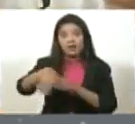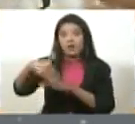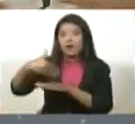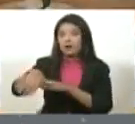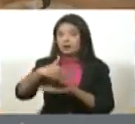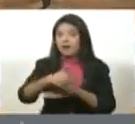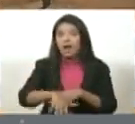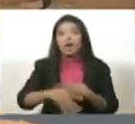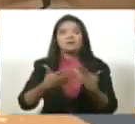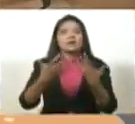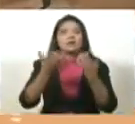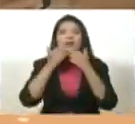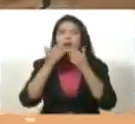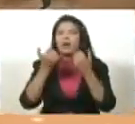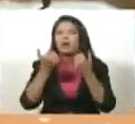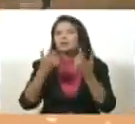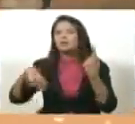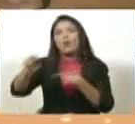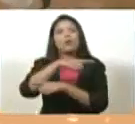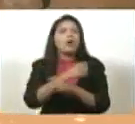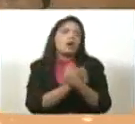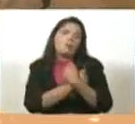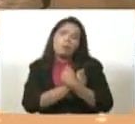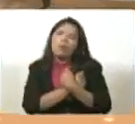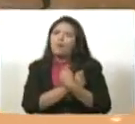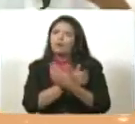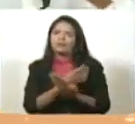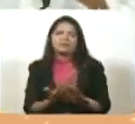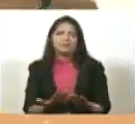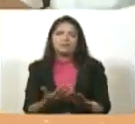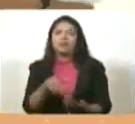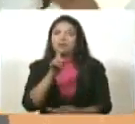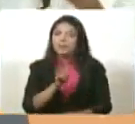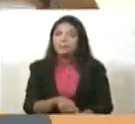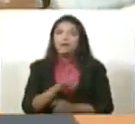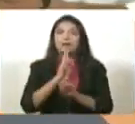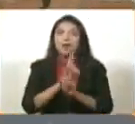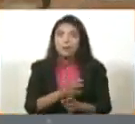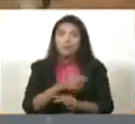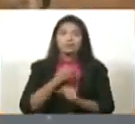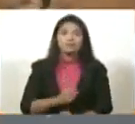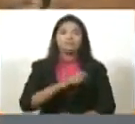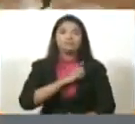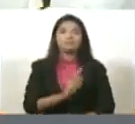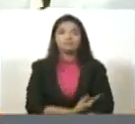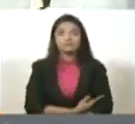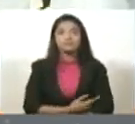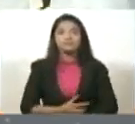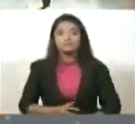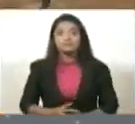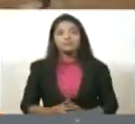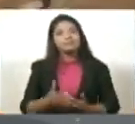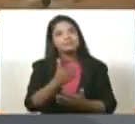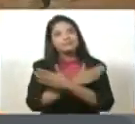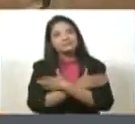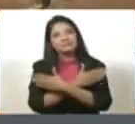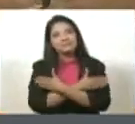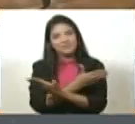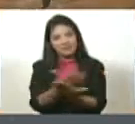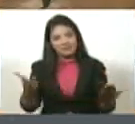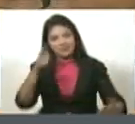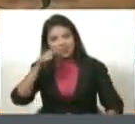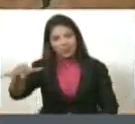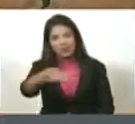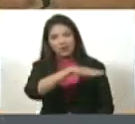en las manifestaciones de amor, ha sido también una respuesta de coraje, de valentía. Felicitaciones, pueblo de